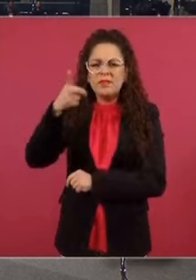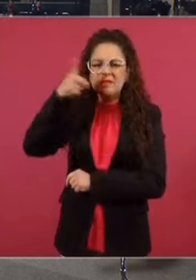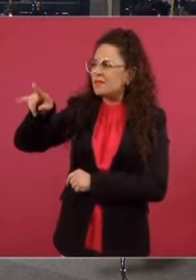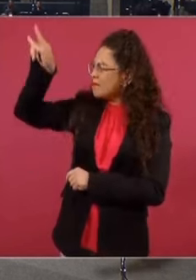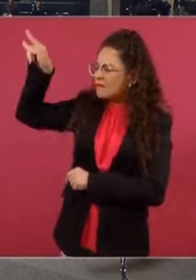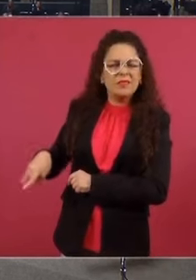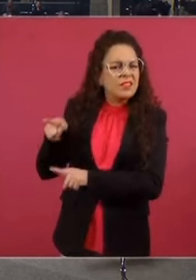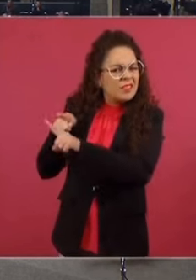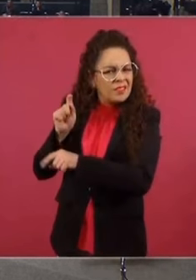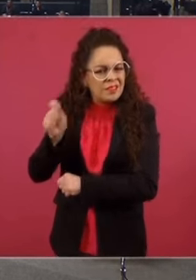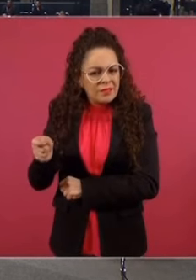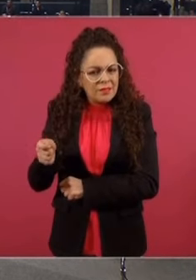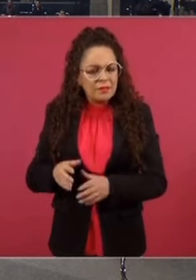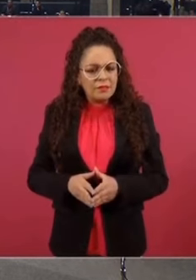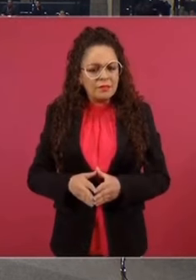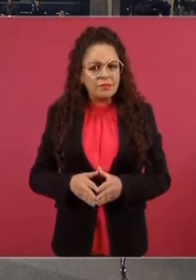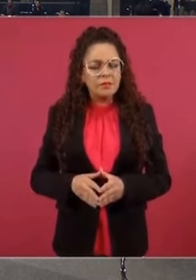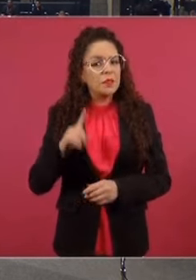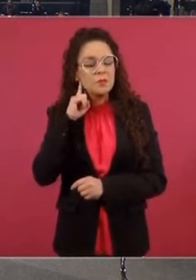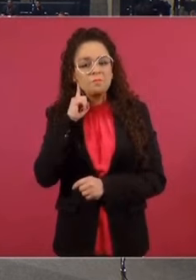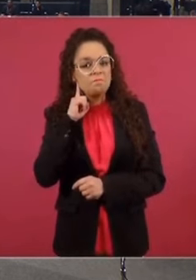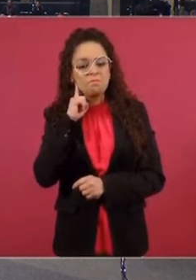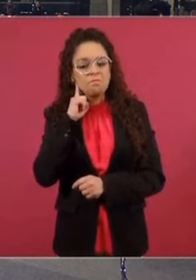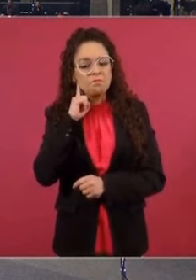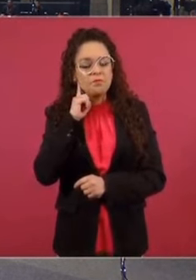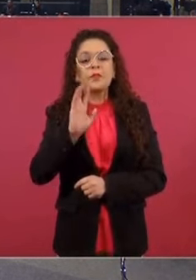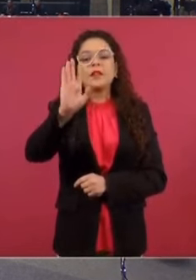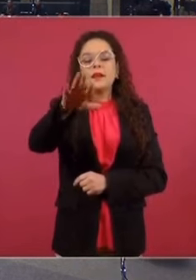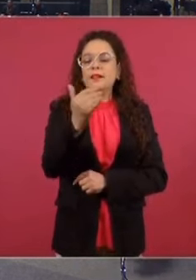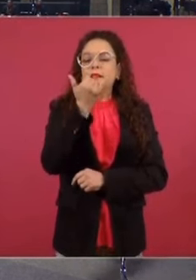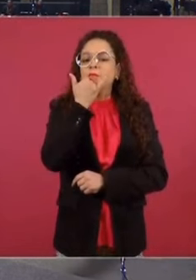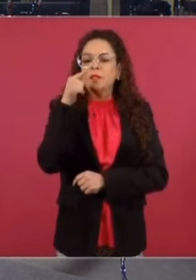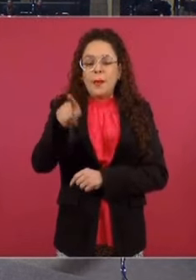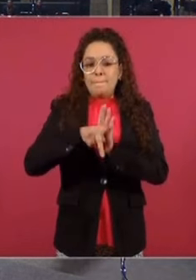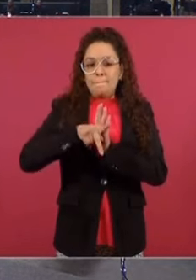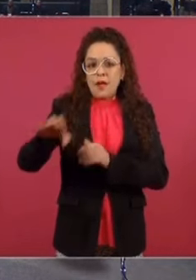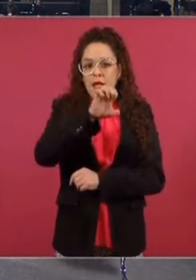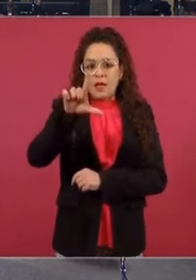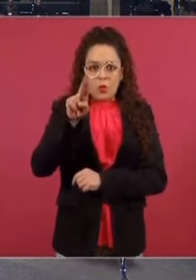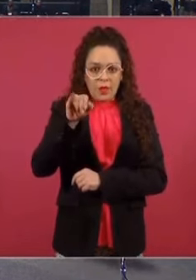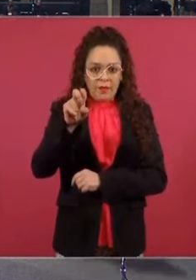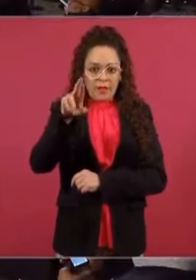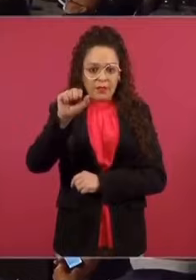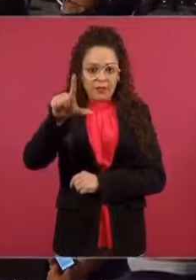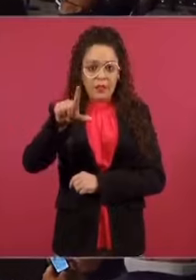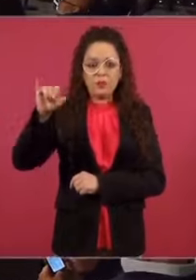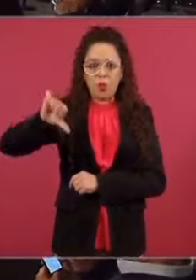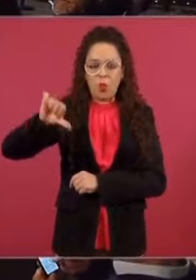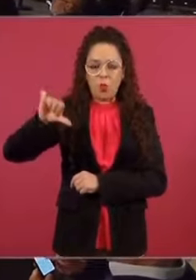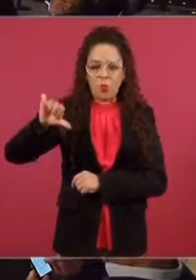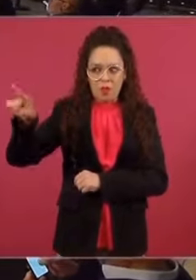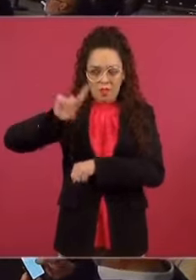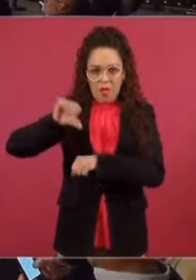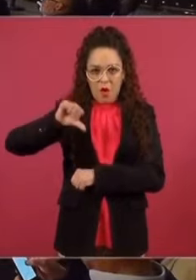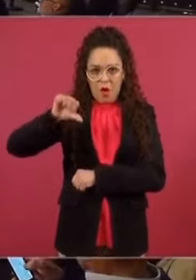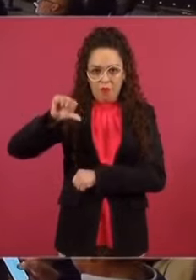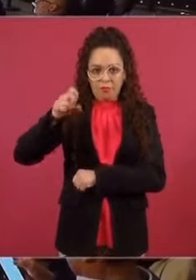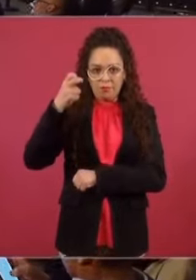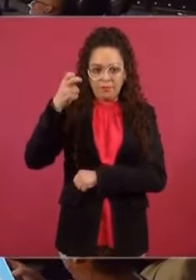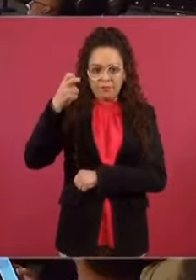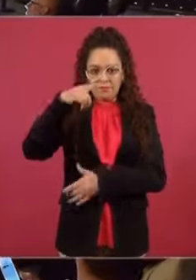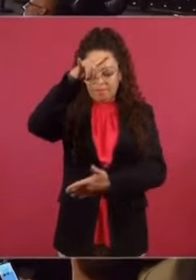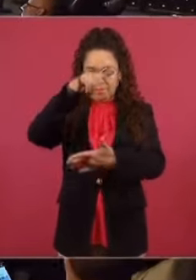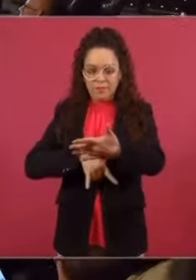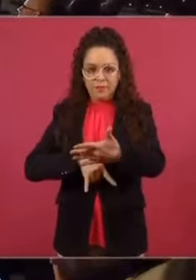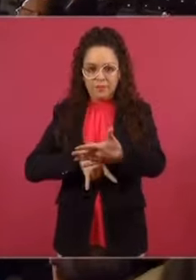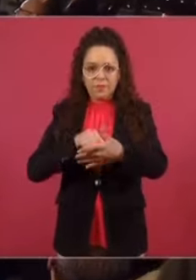Universal? ¡Producción! Ah, sí. Es que el Universal... Estoy seguro, sí, este es de hoy. Estoy seguro que recibió